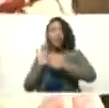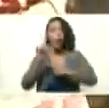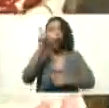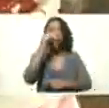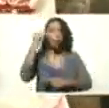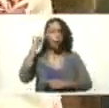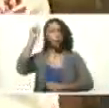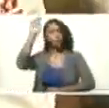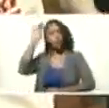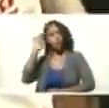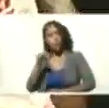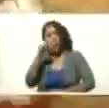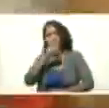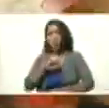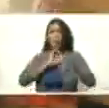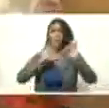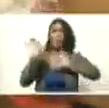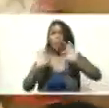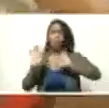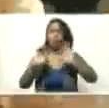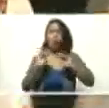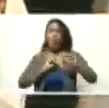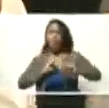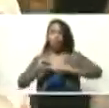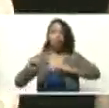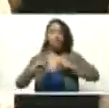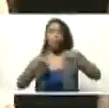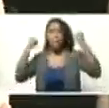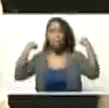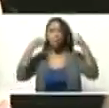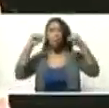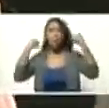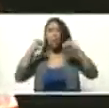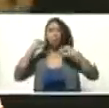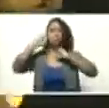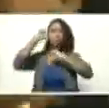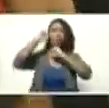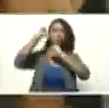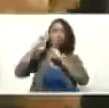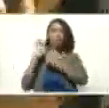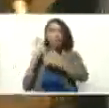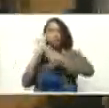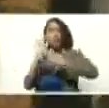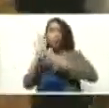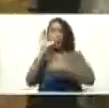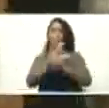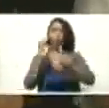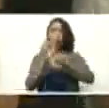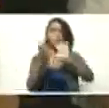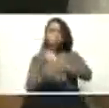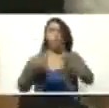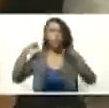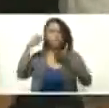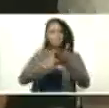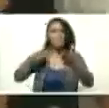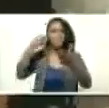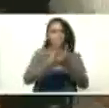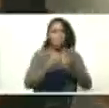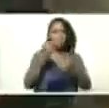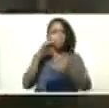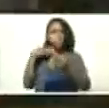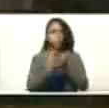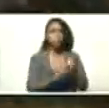los días del año están preparándose para practicar sus manifestaciones culturales, que luchan contra adversidades de